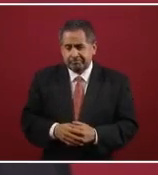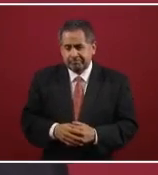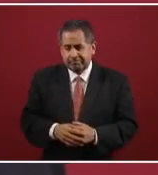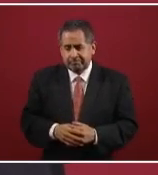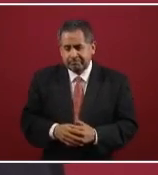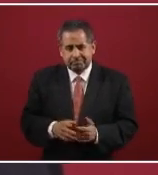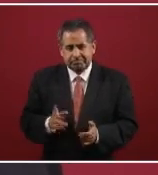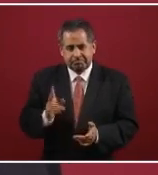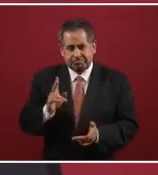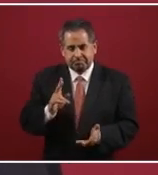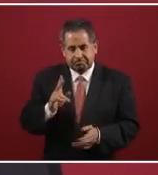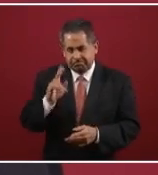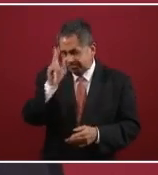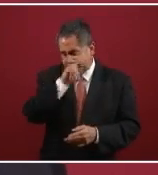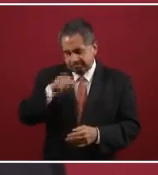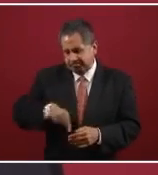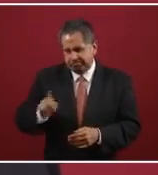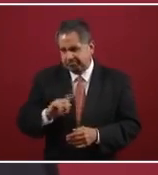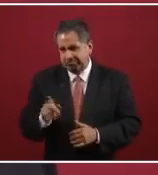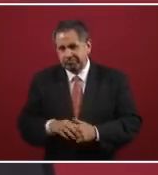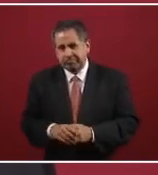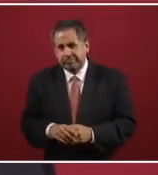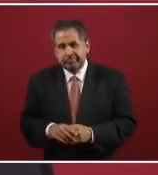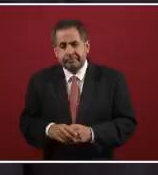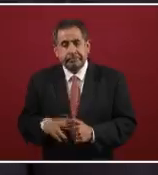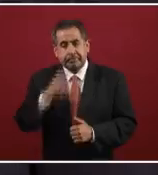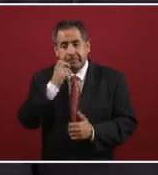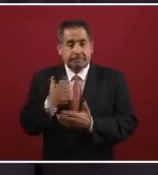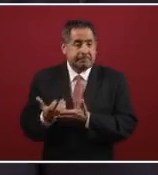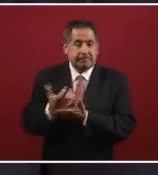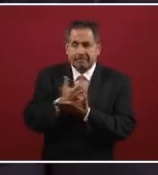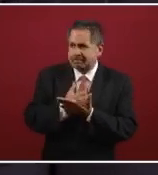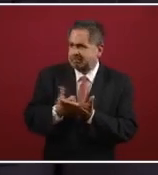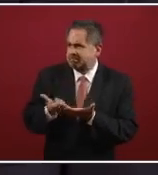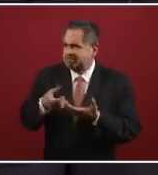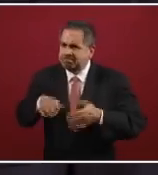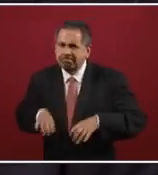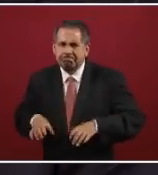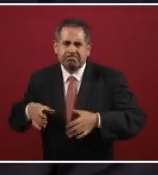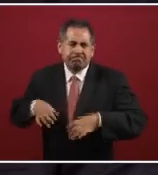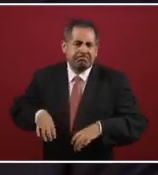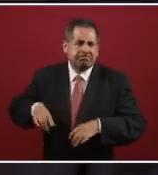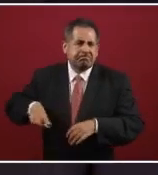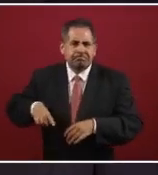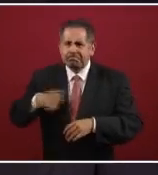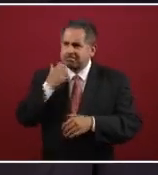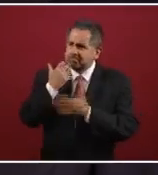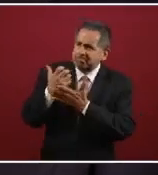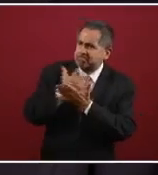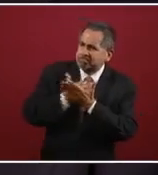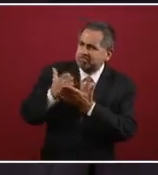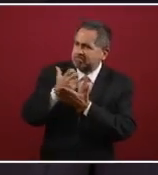peor aún que quiera hacer dinero en el gobierno está